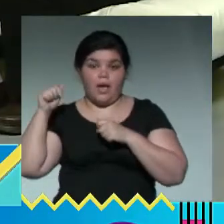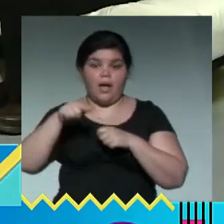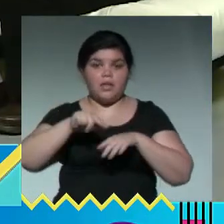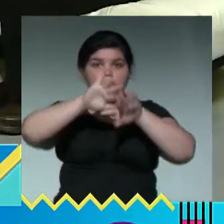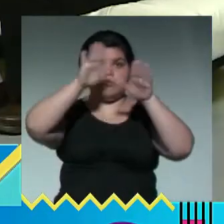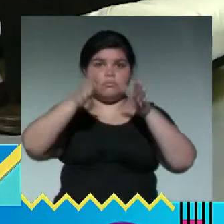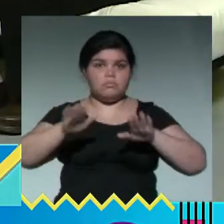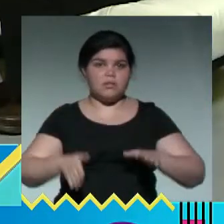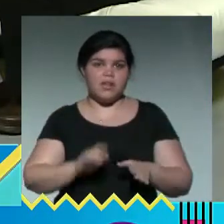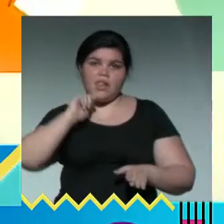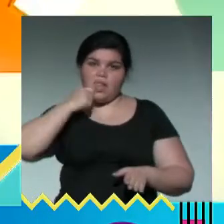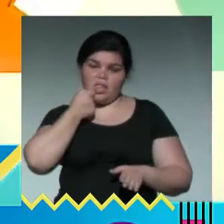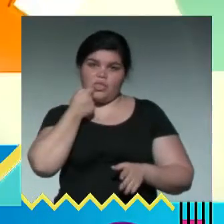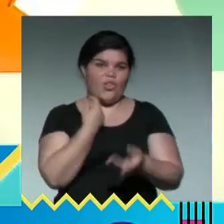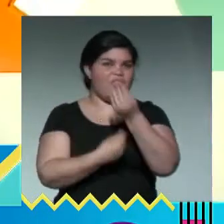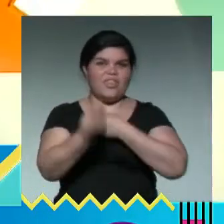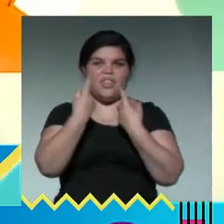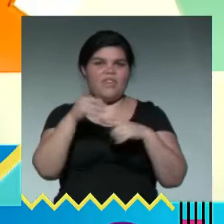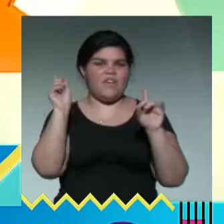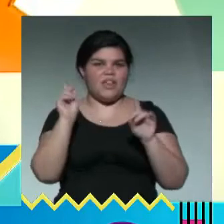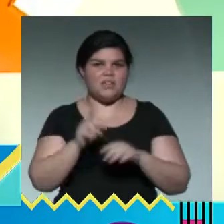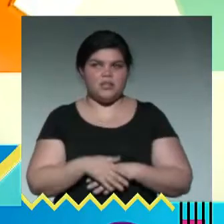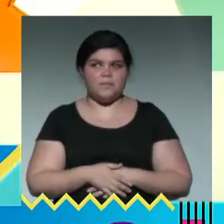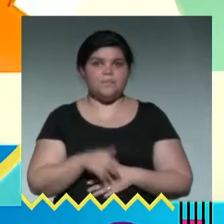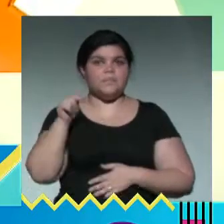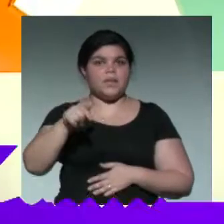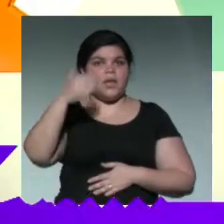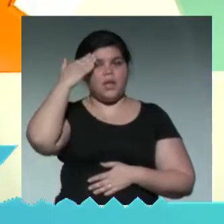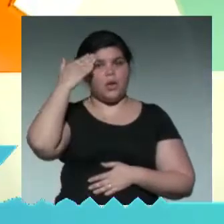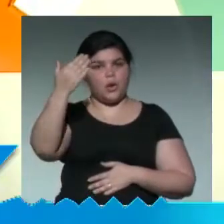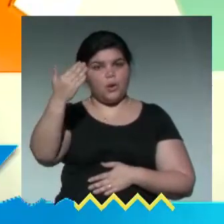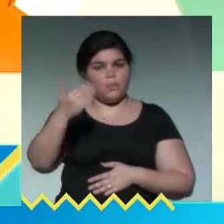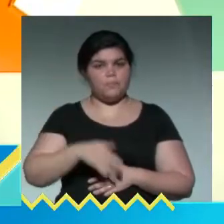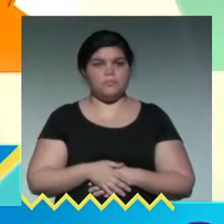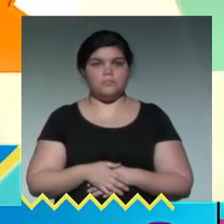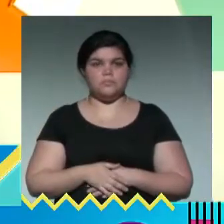muy lindo, que era que conmemoraba a una